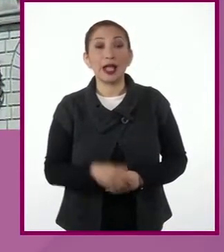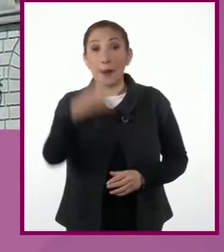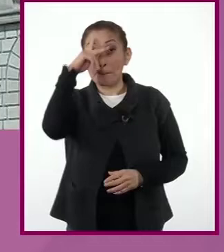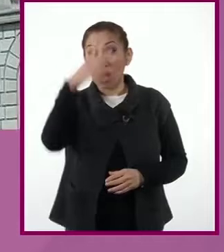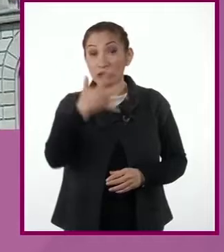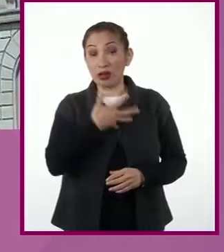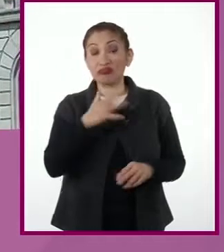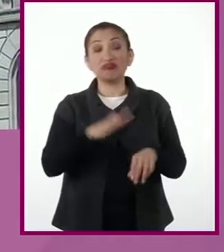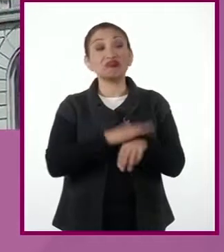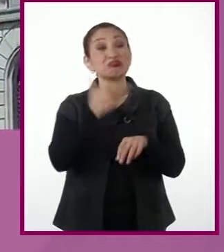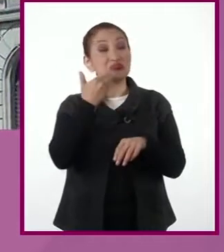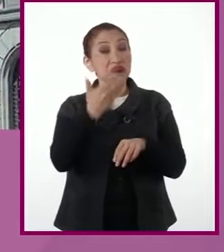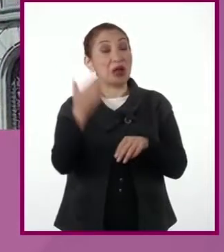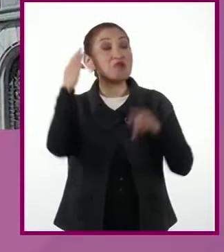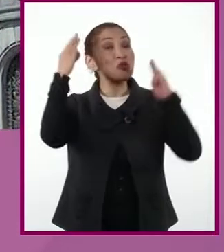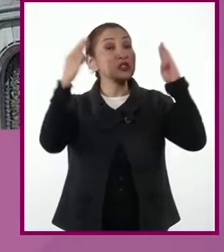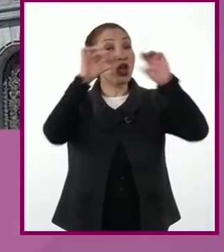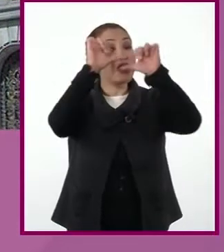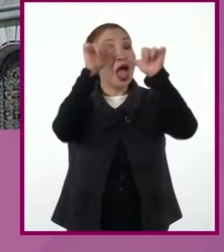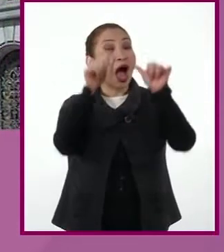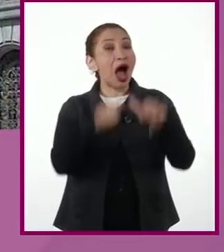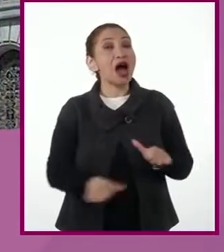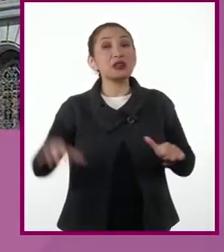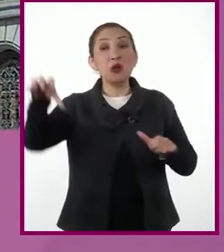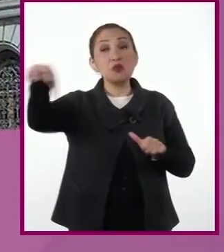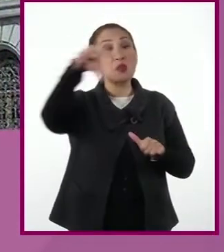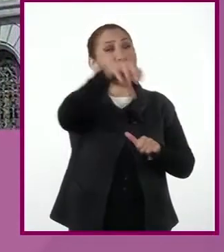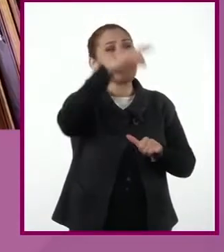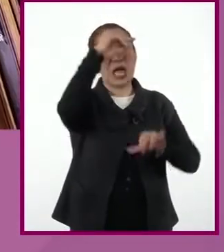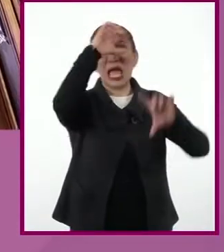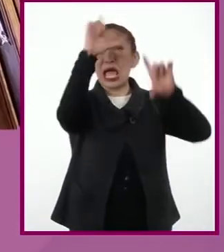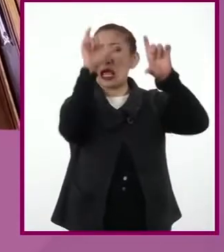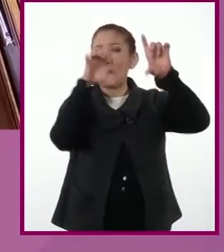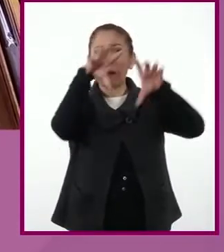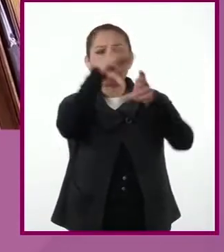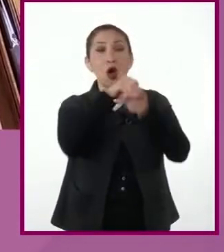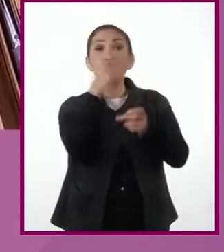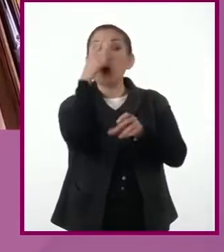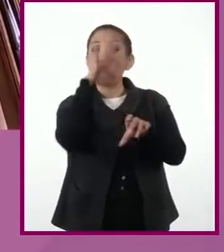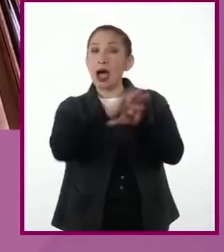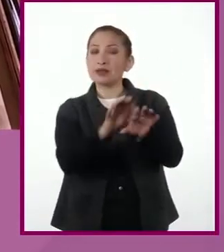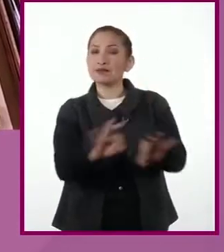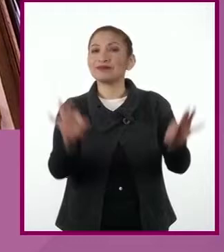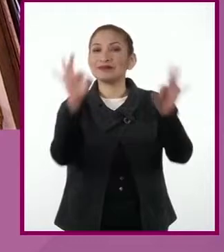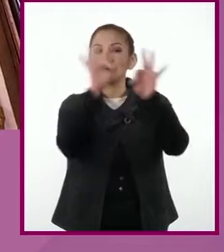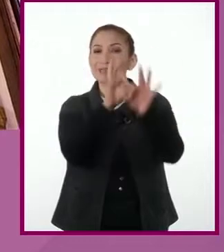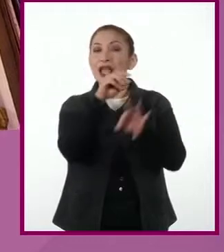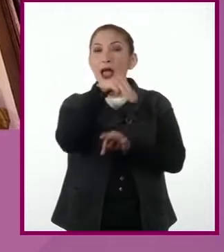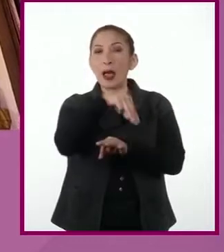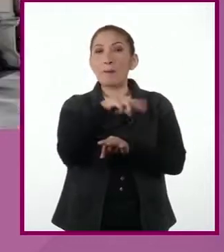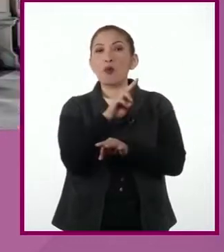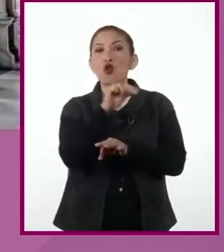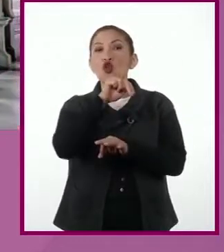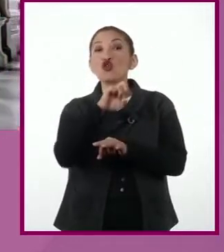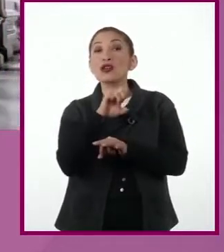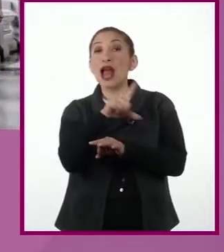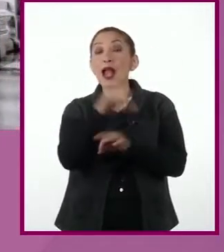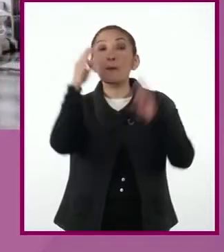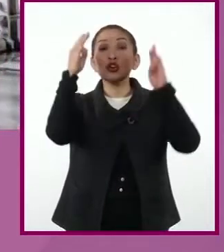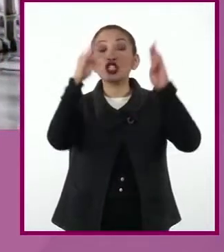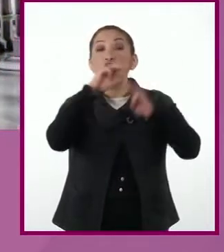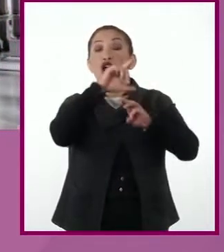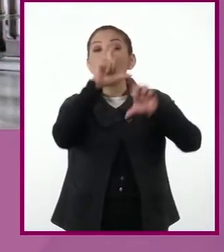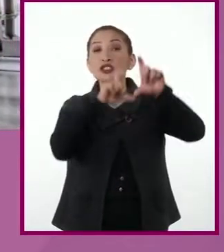México tiene excelentes museos de arte prácticamente por todo el país. Uno de los más emblemáticos es el MUNAL, el